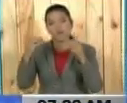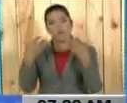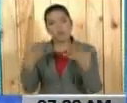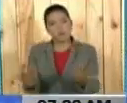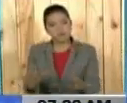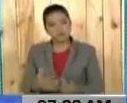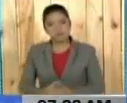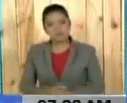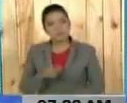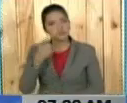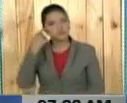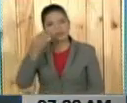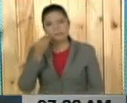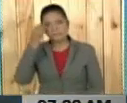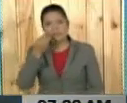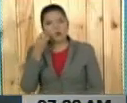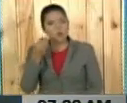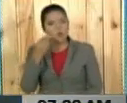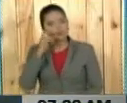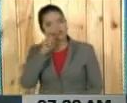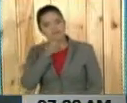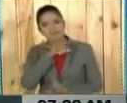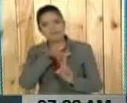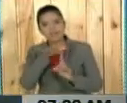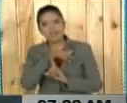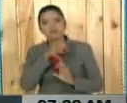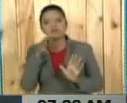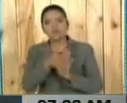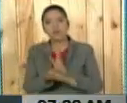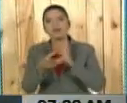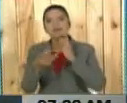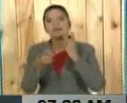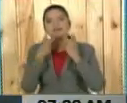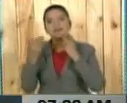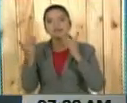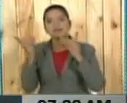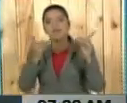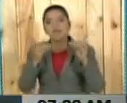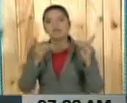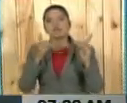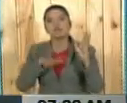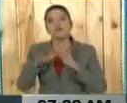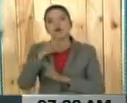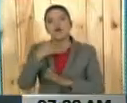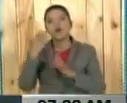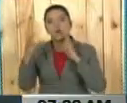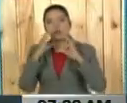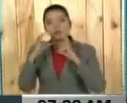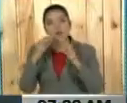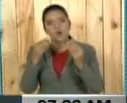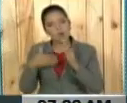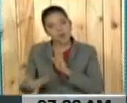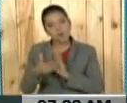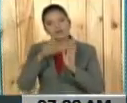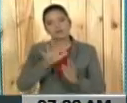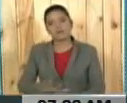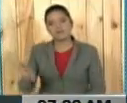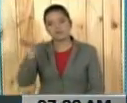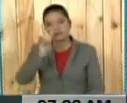sería su opinión? ¿Cómo se percibe como parte del diálogo esa posición de los medios de comunicación contra nuestro